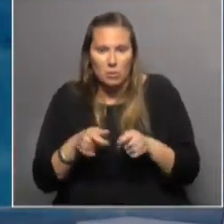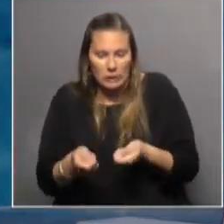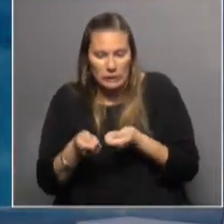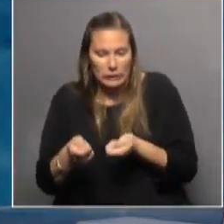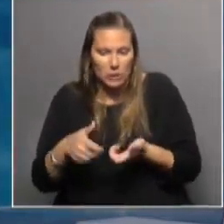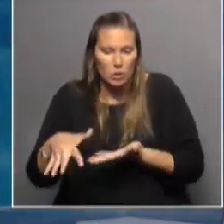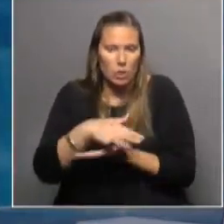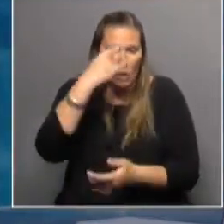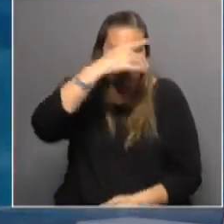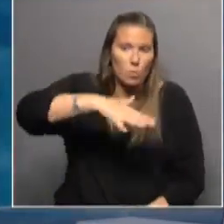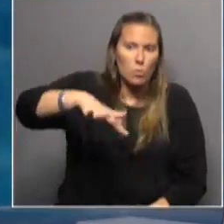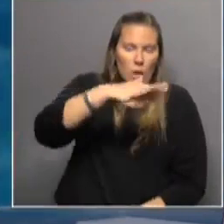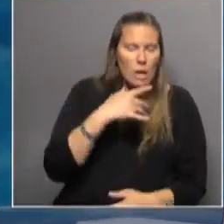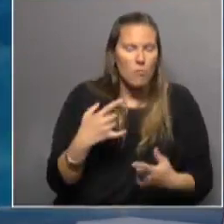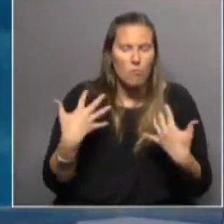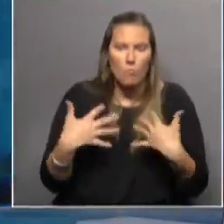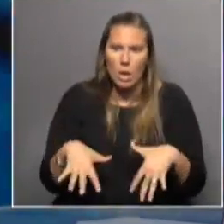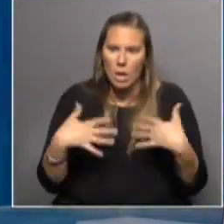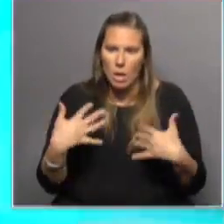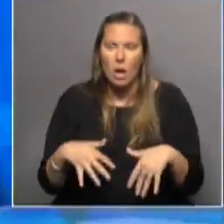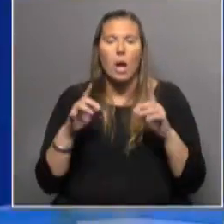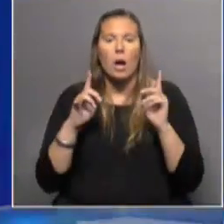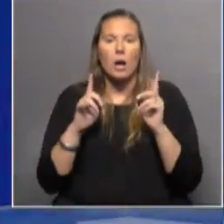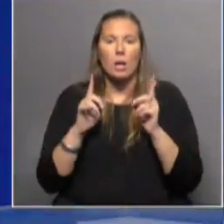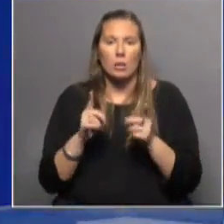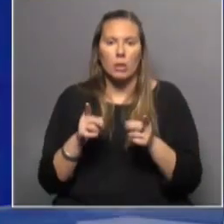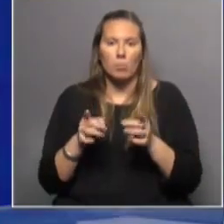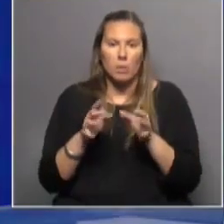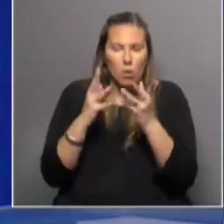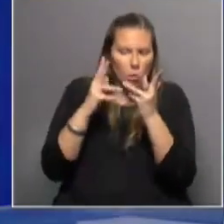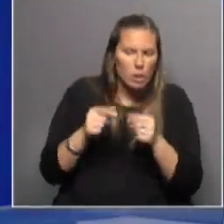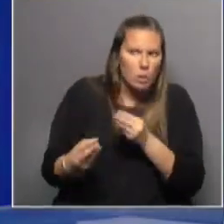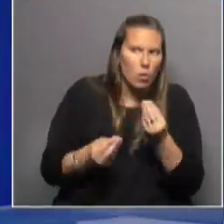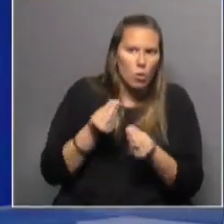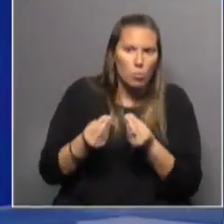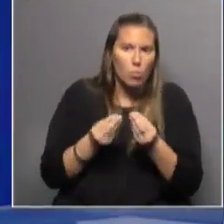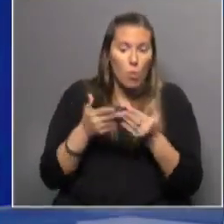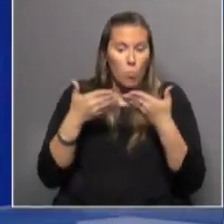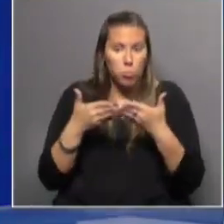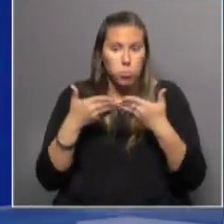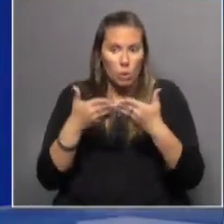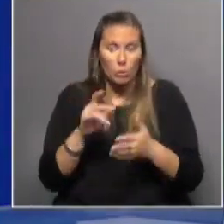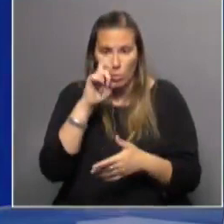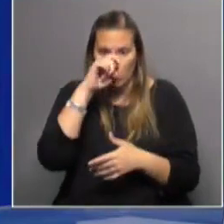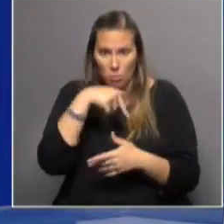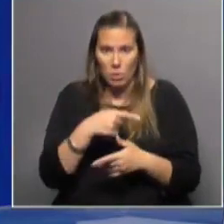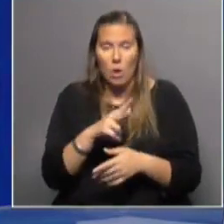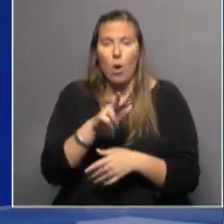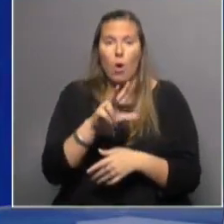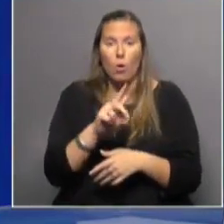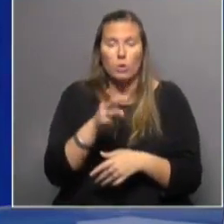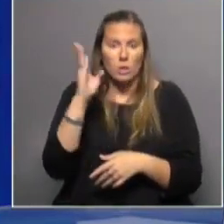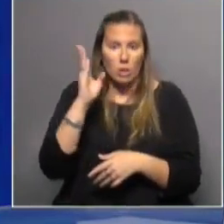el área rural es muy fuerte al igual que la logística ¿verdad? Porque por el puerto de Montevideo sale el 80